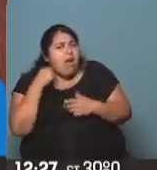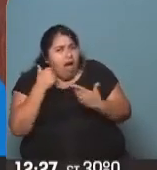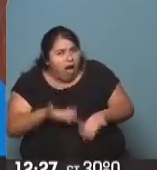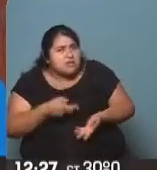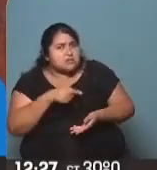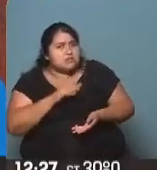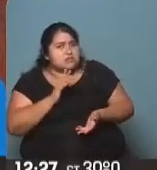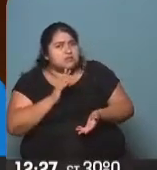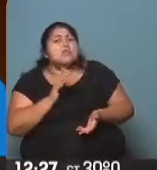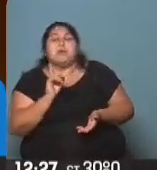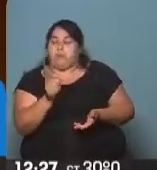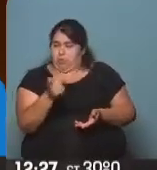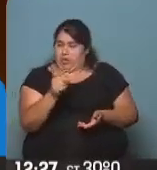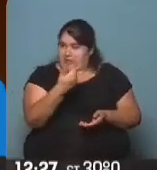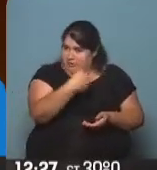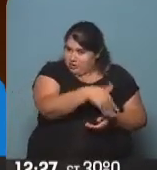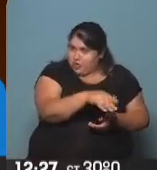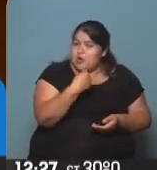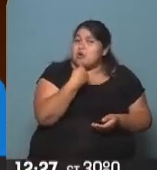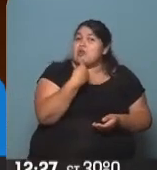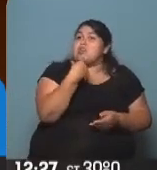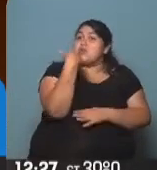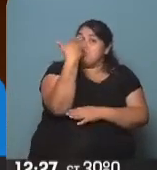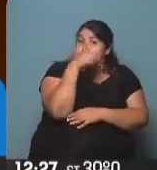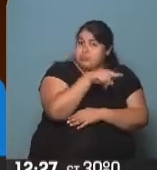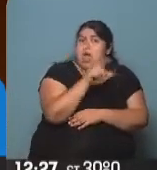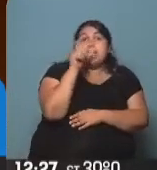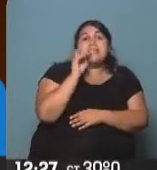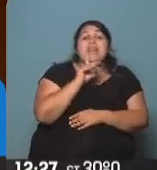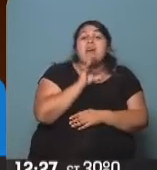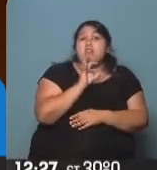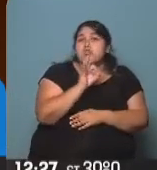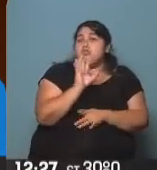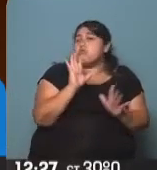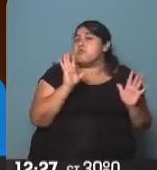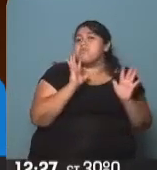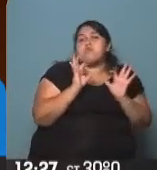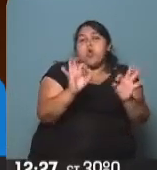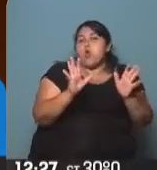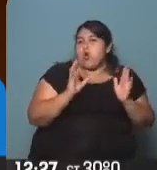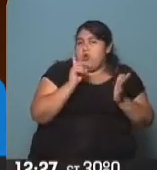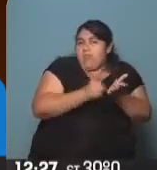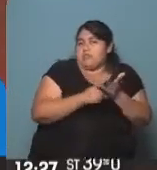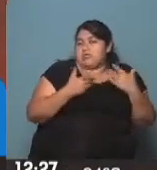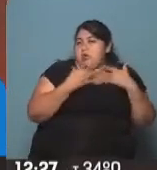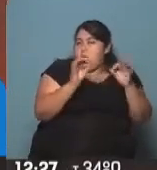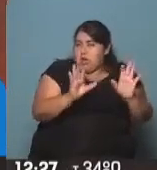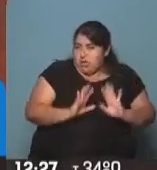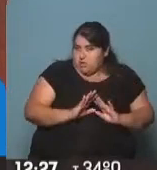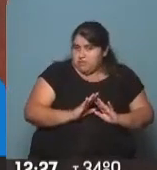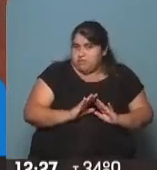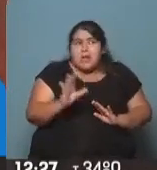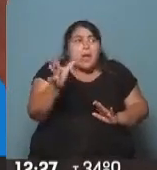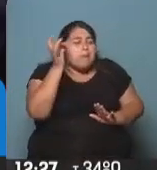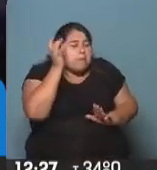muchas conferencias veces. episcopales van a pedir que el celibato sea optativo, como era en el cristianismo ¿Y por durante qué? siglos Porque y siglos. nos tenemos que despedir, porque la